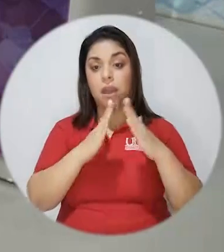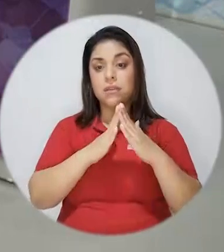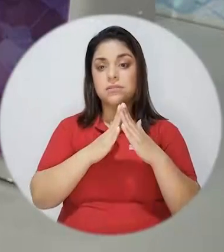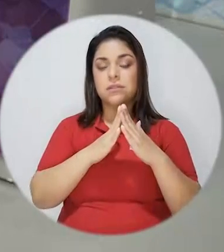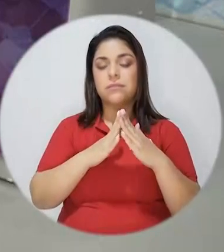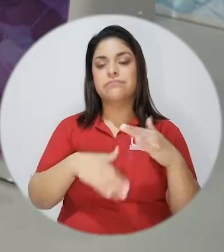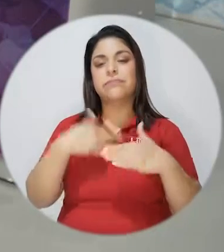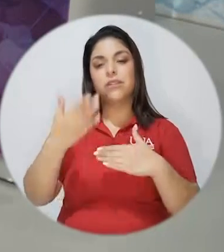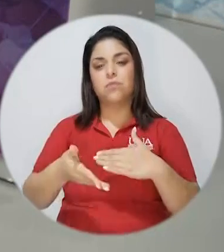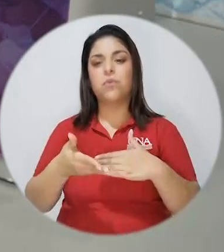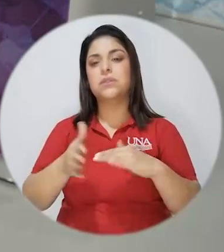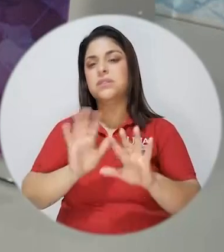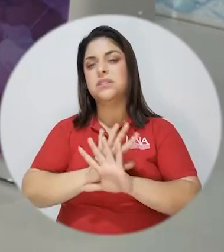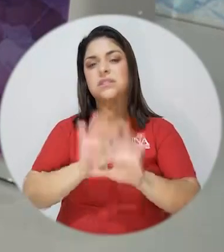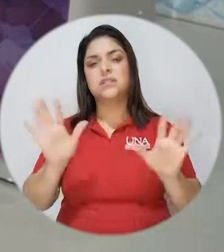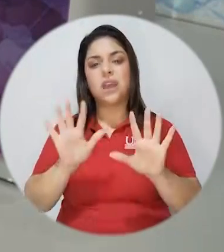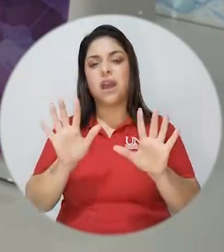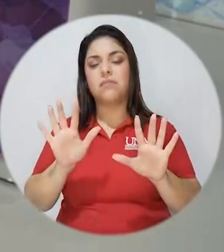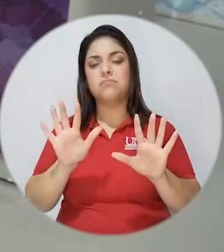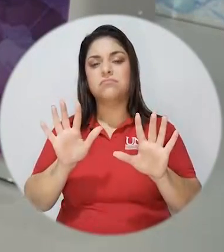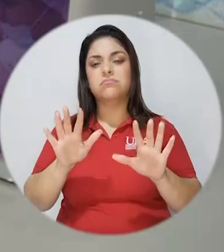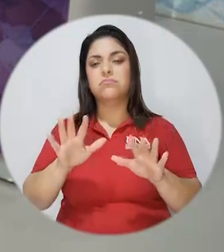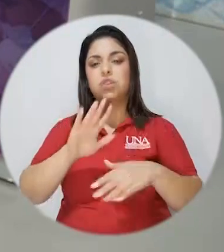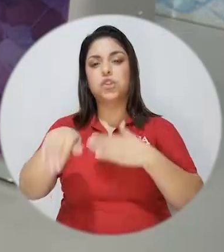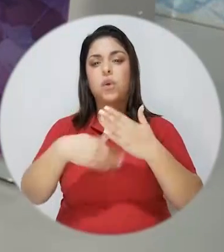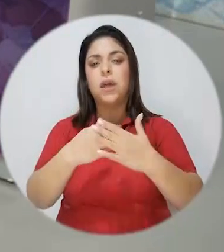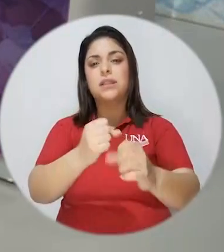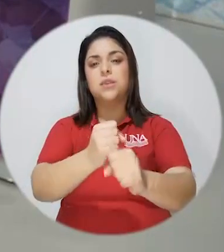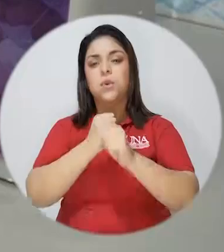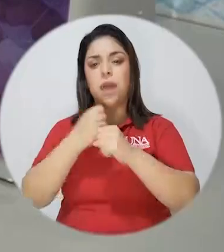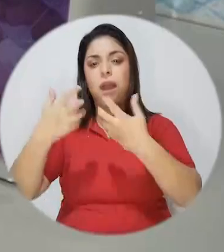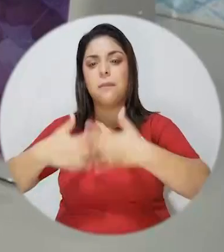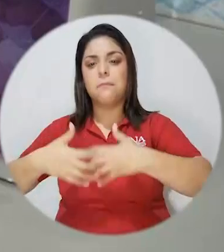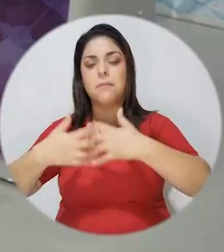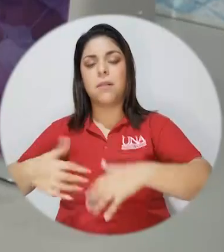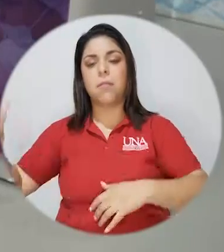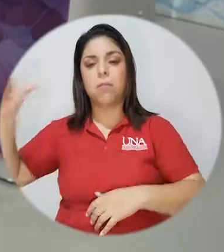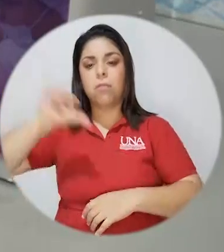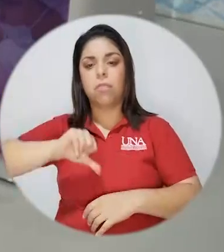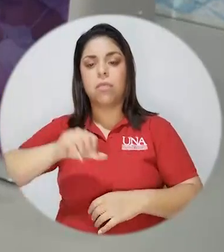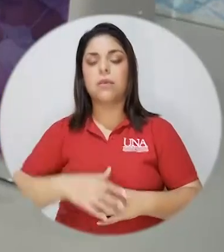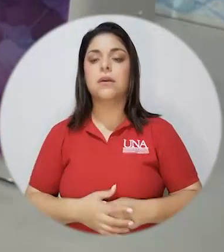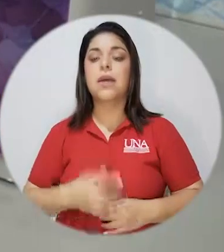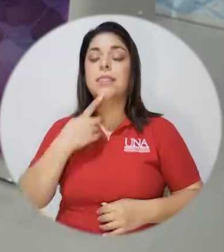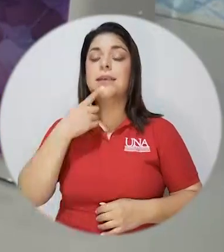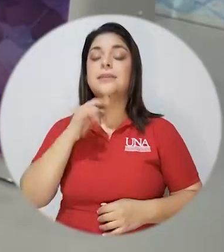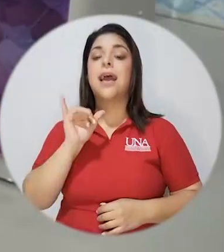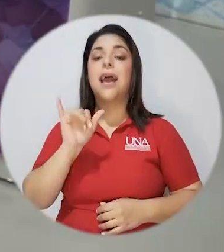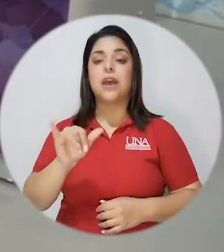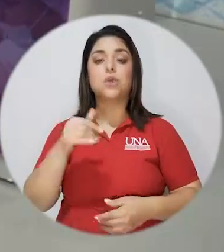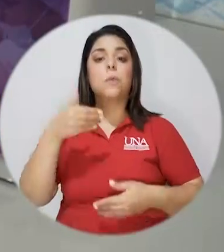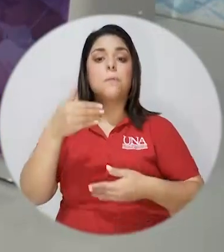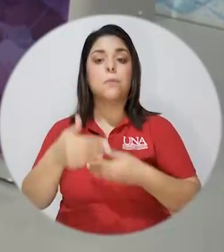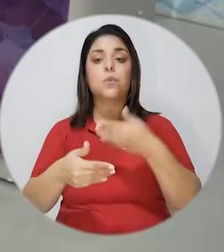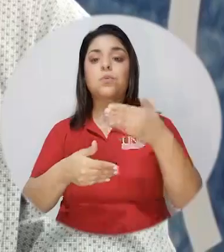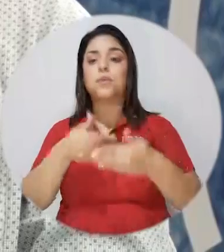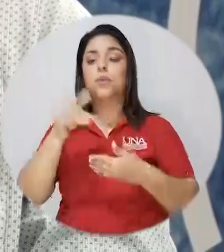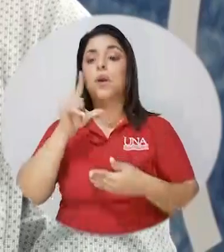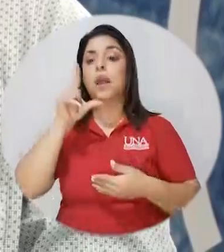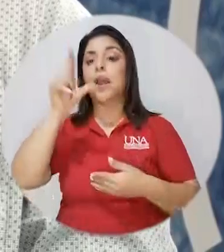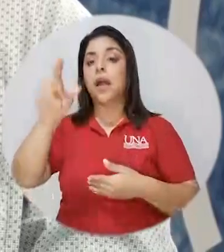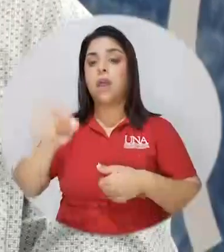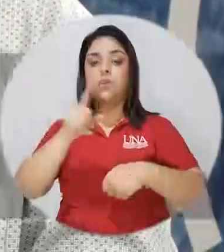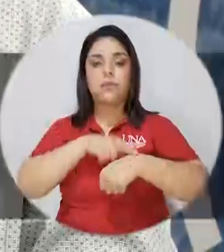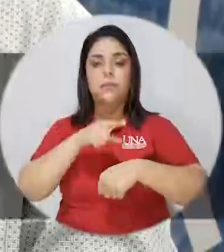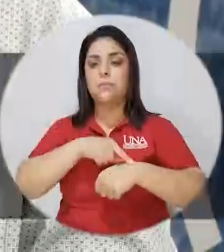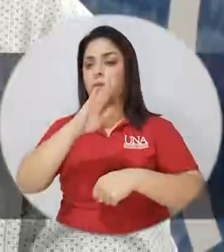comprometida la seguridad total de la empresa. Es un proceso continuo de largo plazo, de nunca acabar. Es decir,